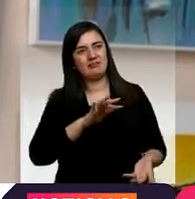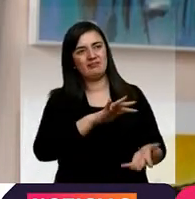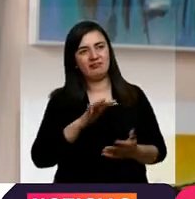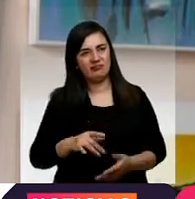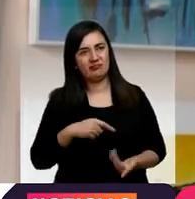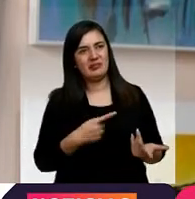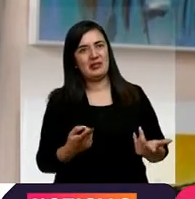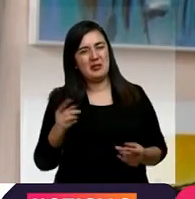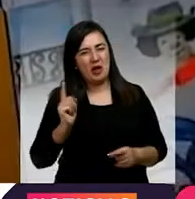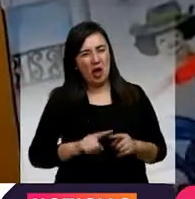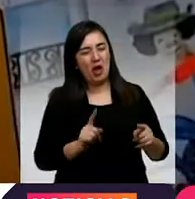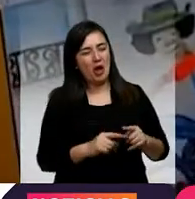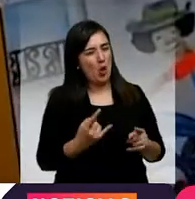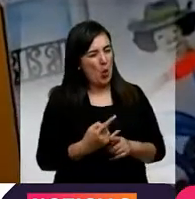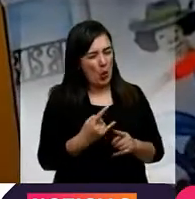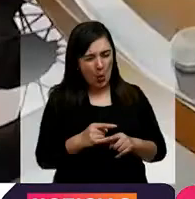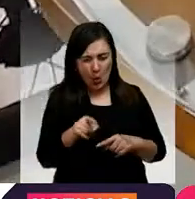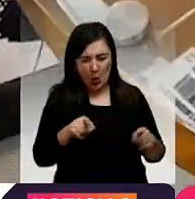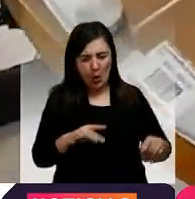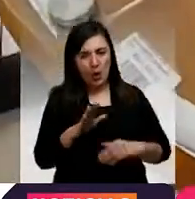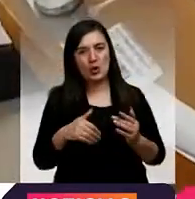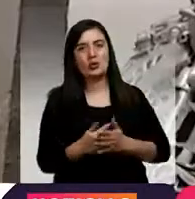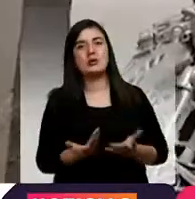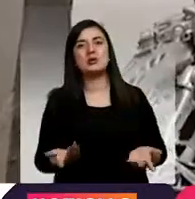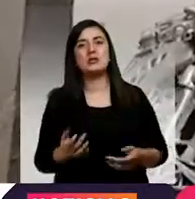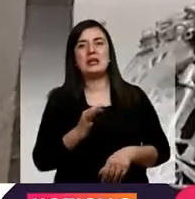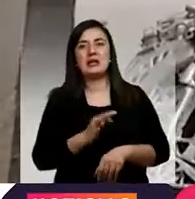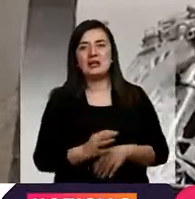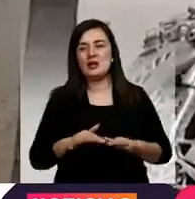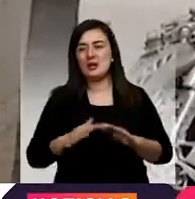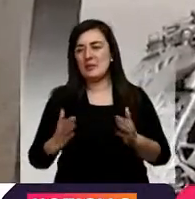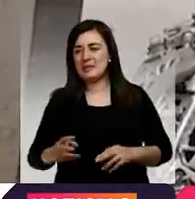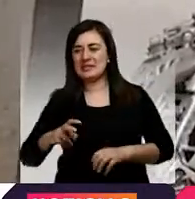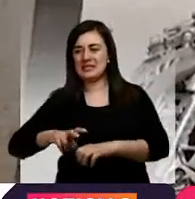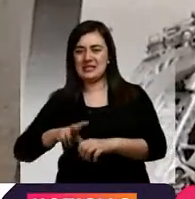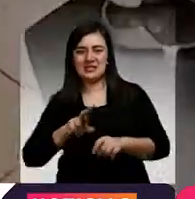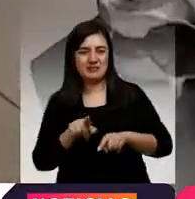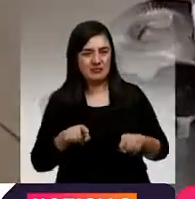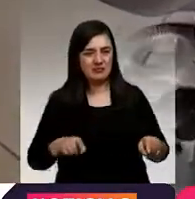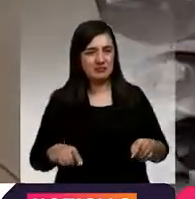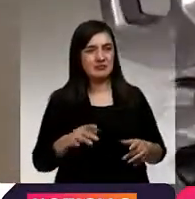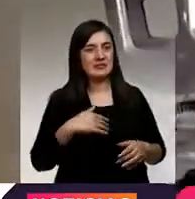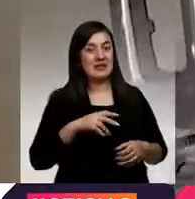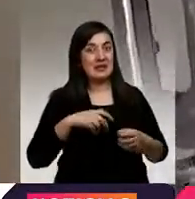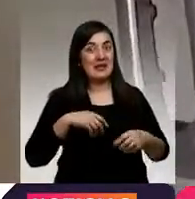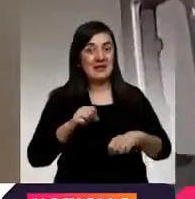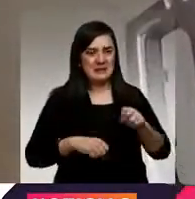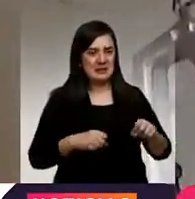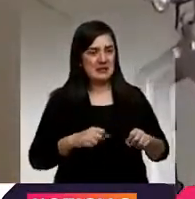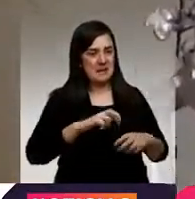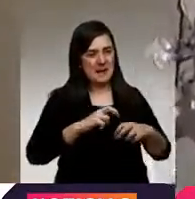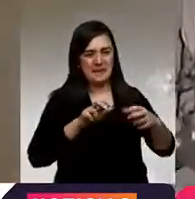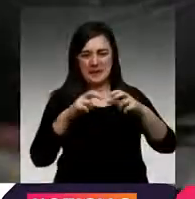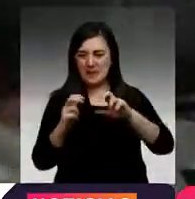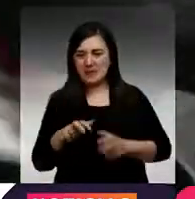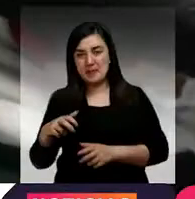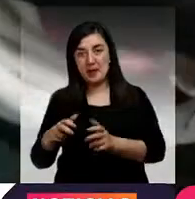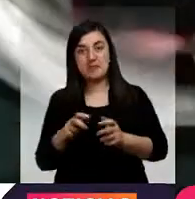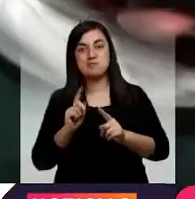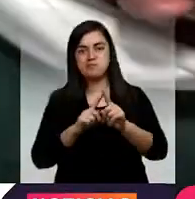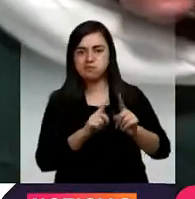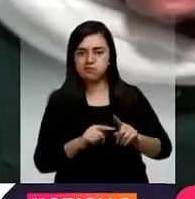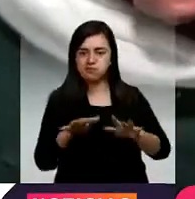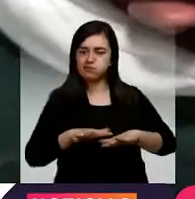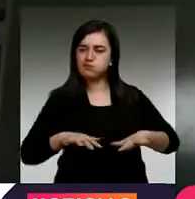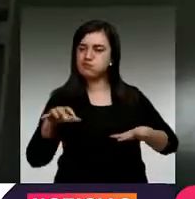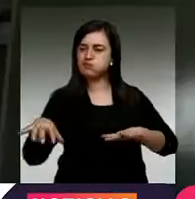sin utilizar. Relojes, mesas y sillas son creadas con partes de las bicicletas y aunque todas sus obras ocupan un espacio en